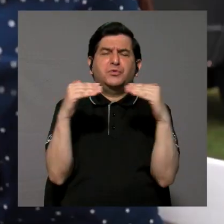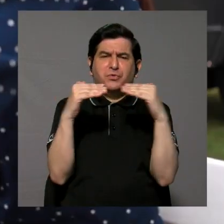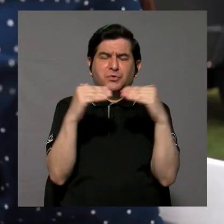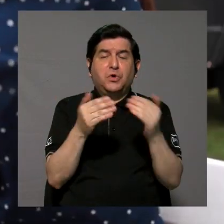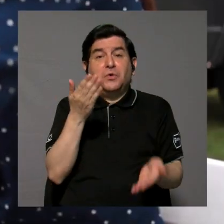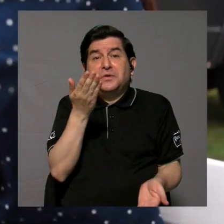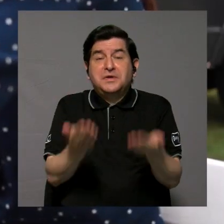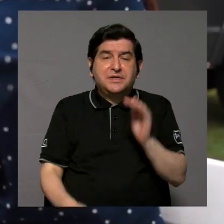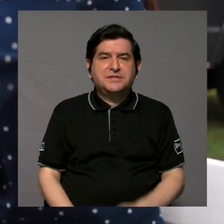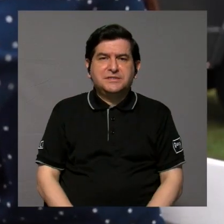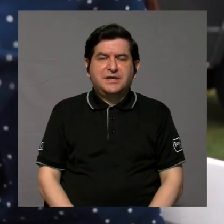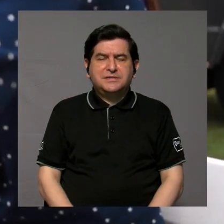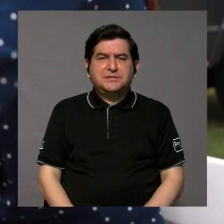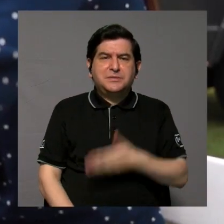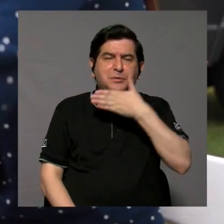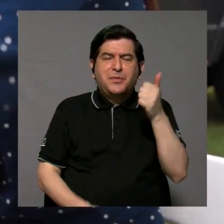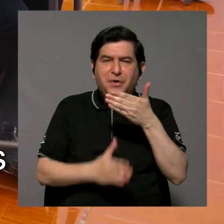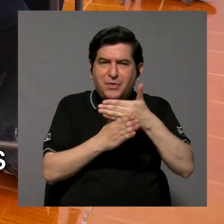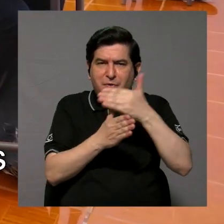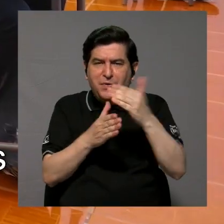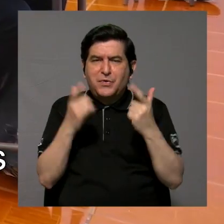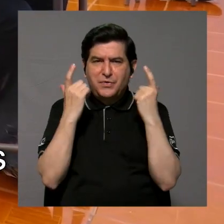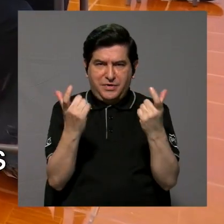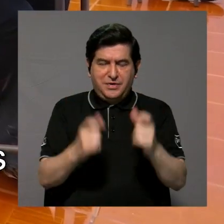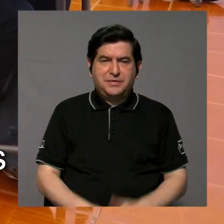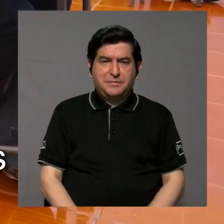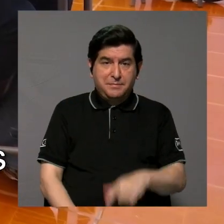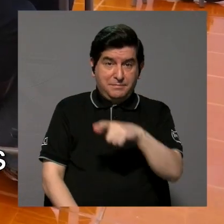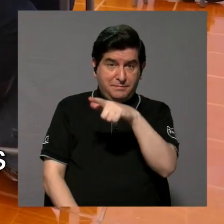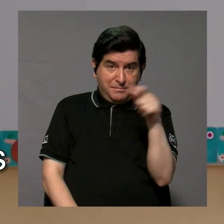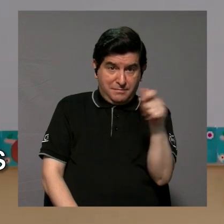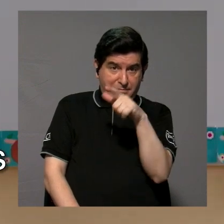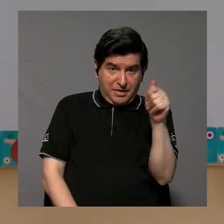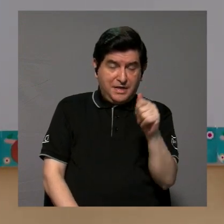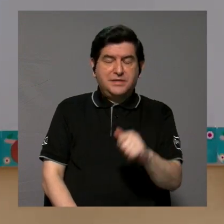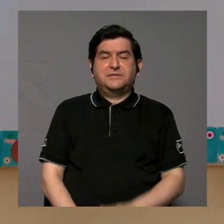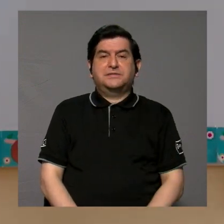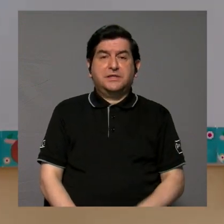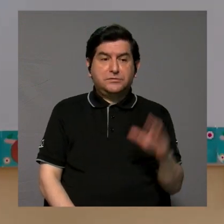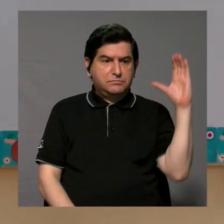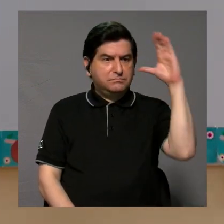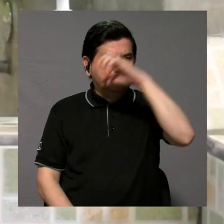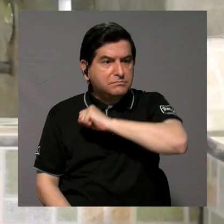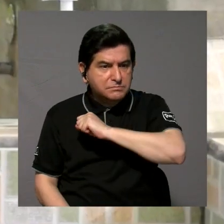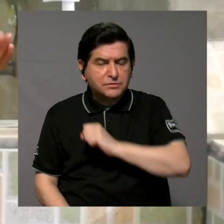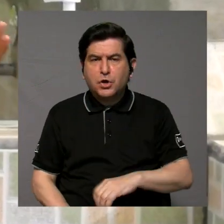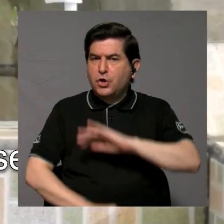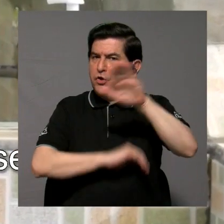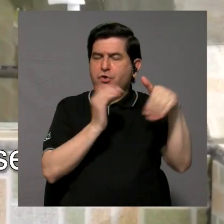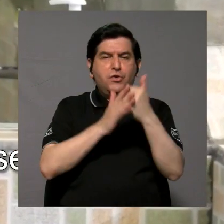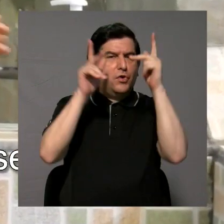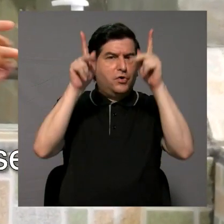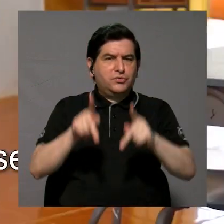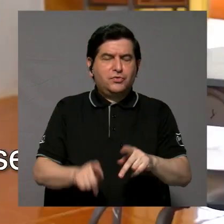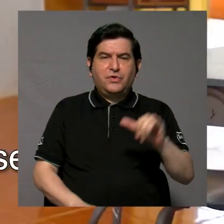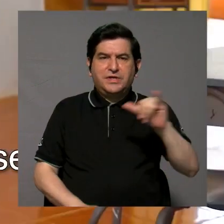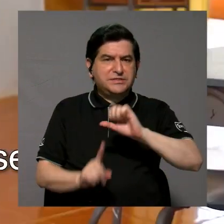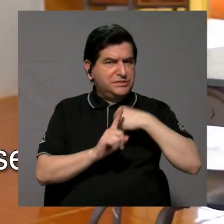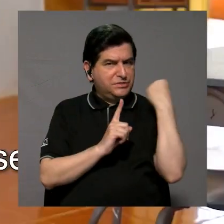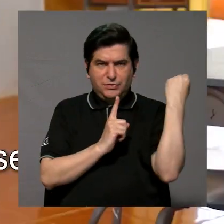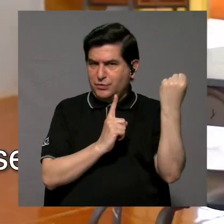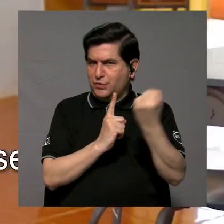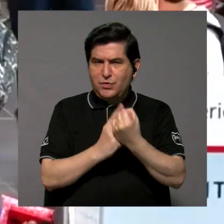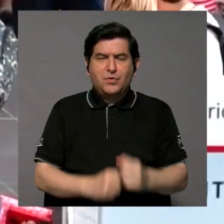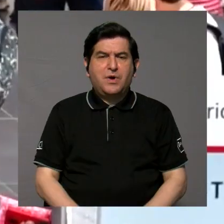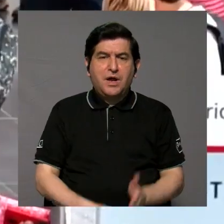a haber probablemente una mayor distribución de la riqueza. Pasaron los meses, las semanas y todos nos dimos cuenta que no todas las personas estábamos en el mismo